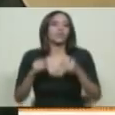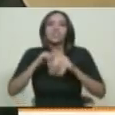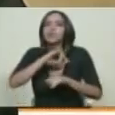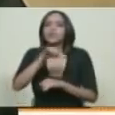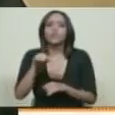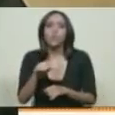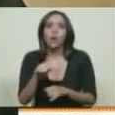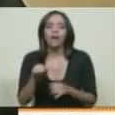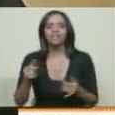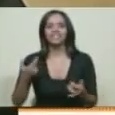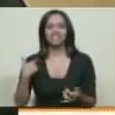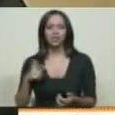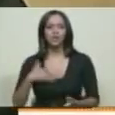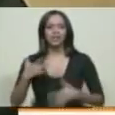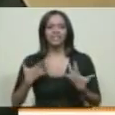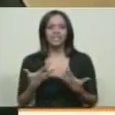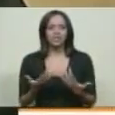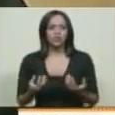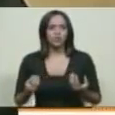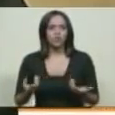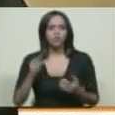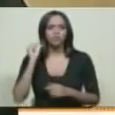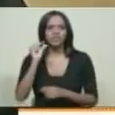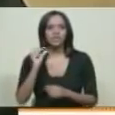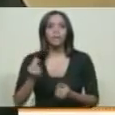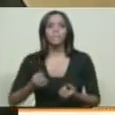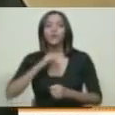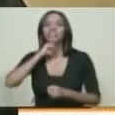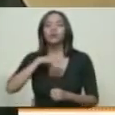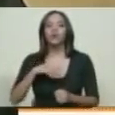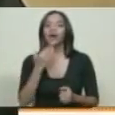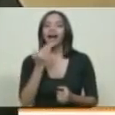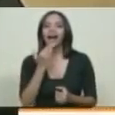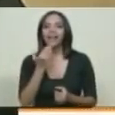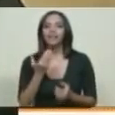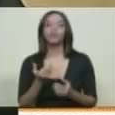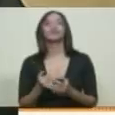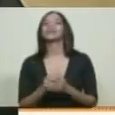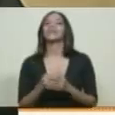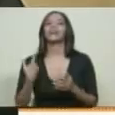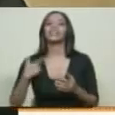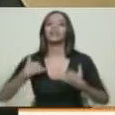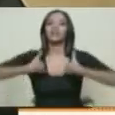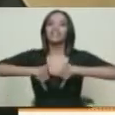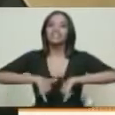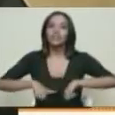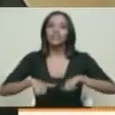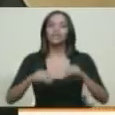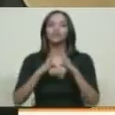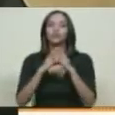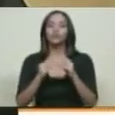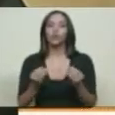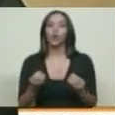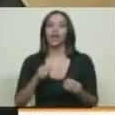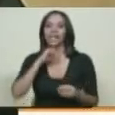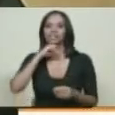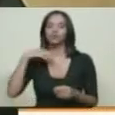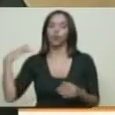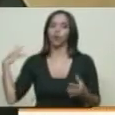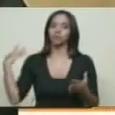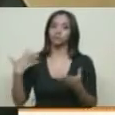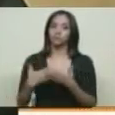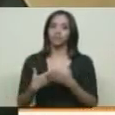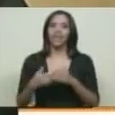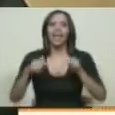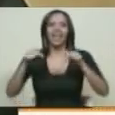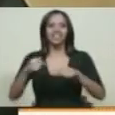la sensación de vivir un momento histórico, ¿no? Algo que va a quedar para nuestros hijos y va a quedar marcado en la historia. Y yo también, ese orgullo de